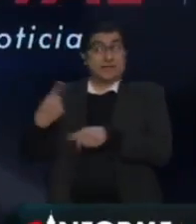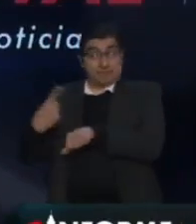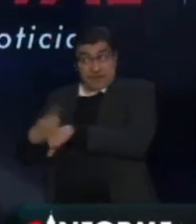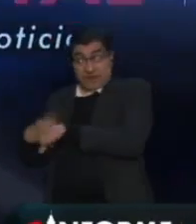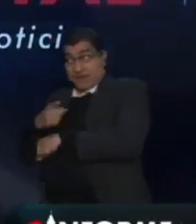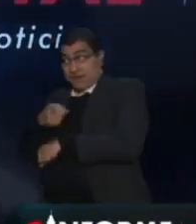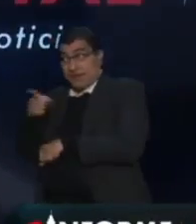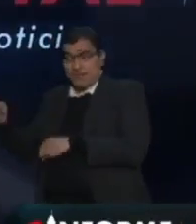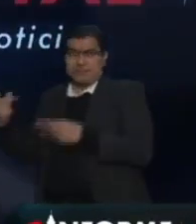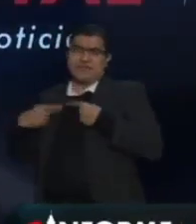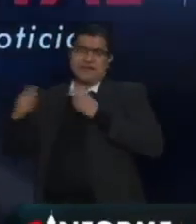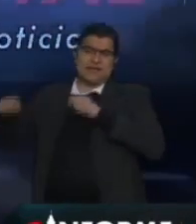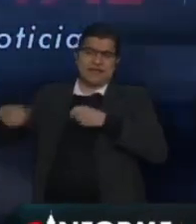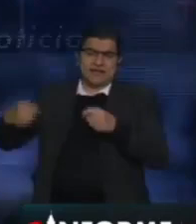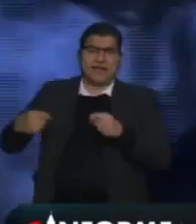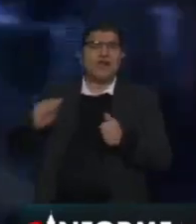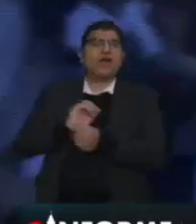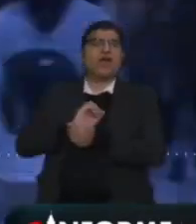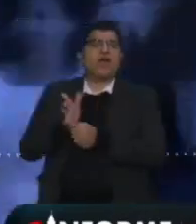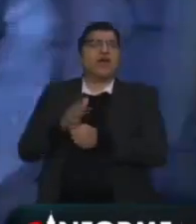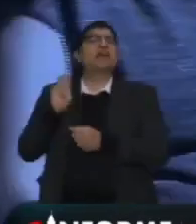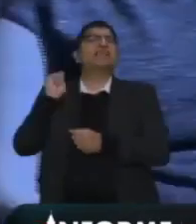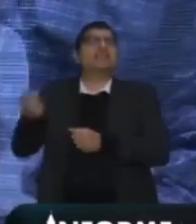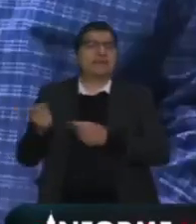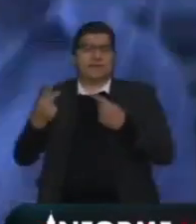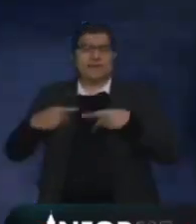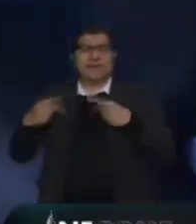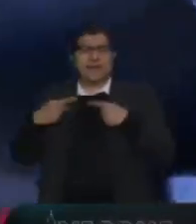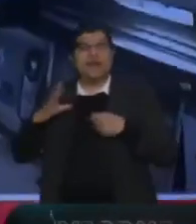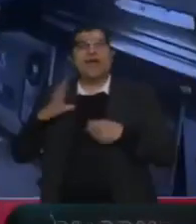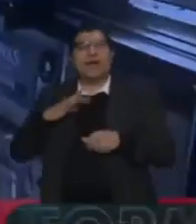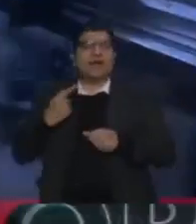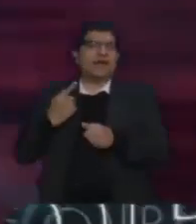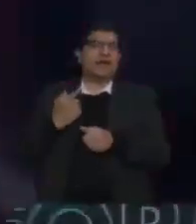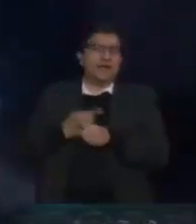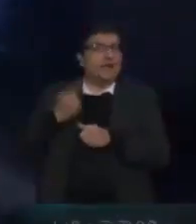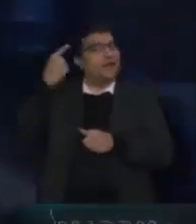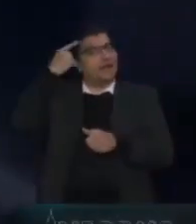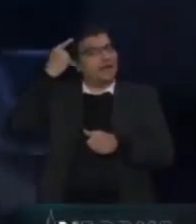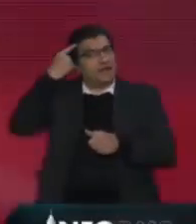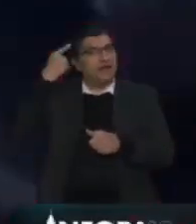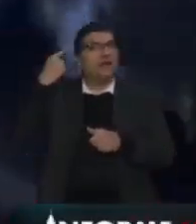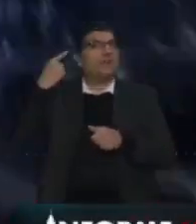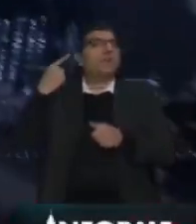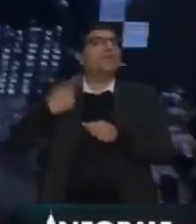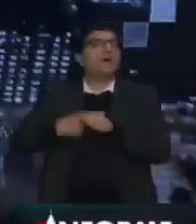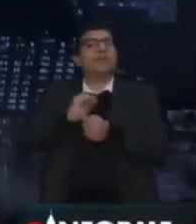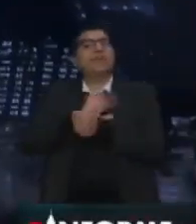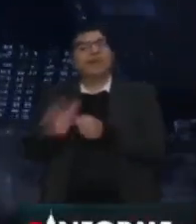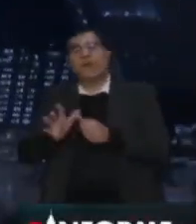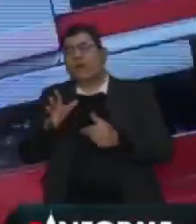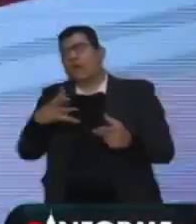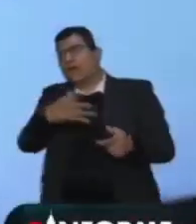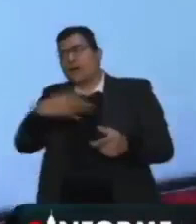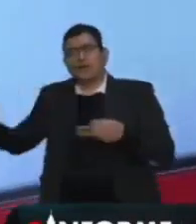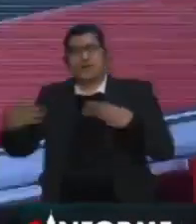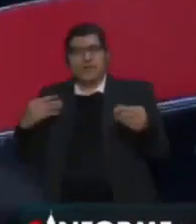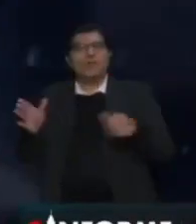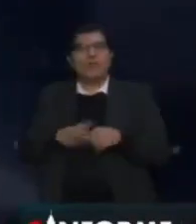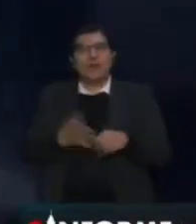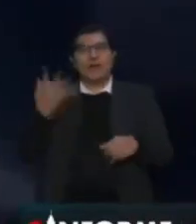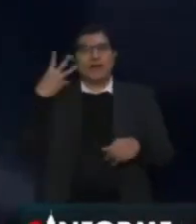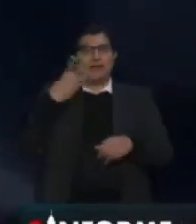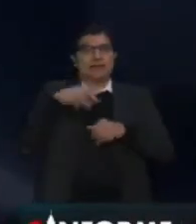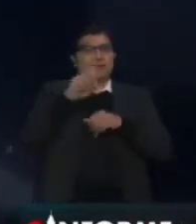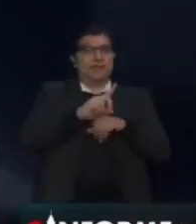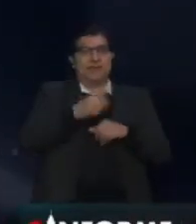a ver que va a haber una generación COVID. ¿Qué va a ser eso? Personas que van a tener daño neurológico por haberse infectado simplemente. Porque hace 3